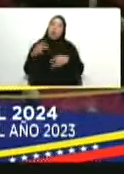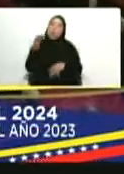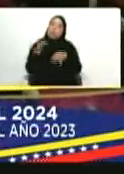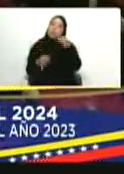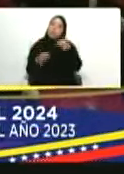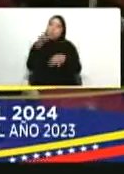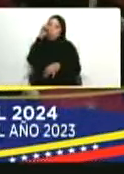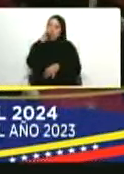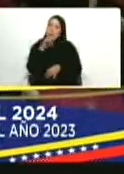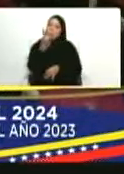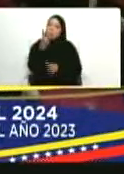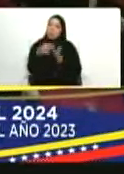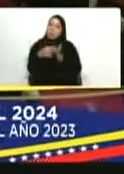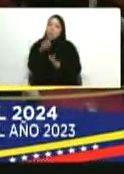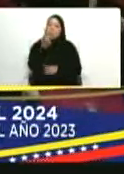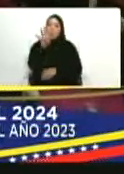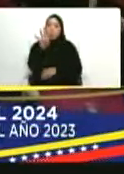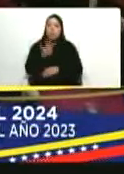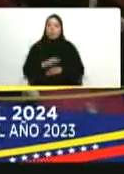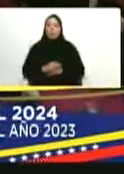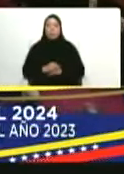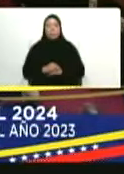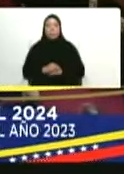del año 2024.